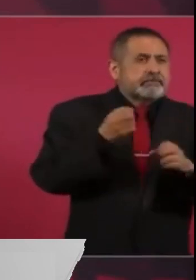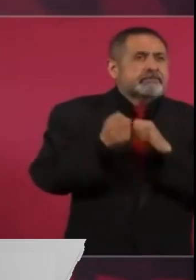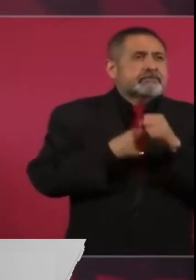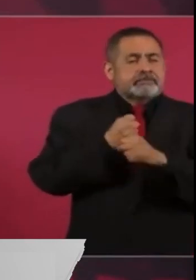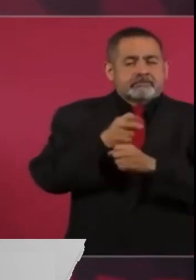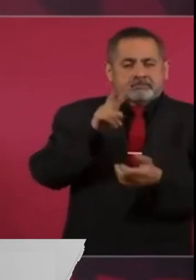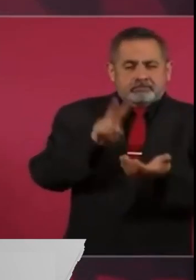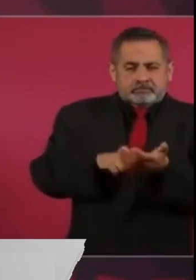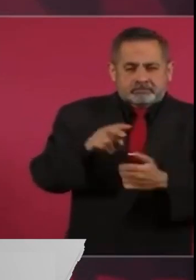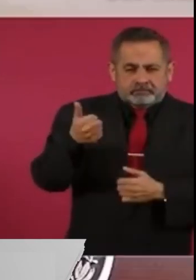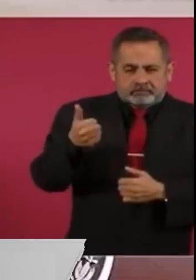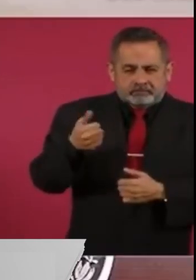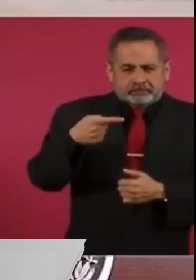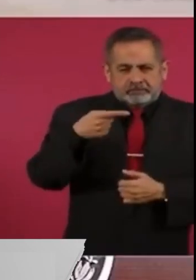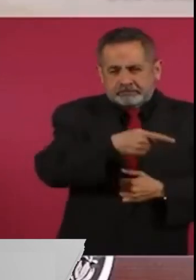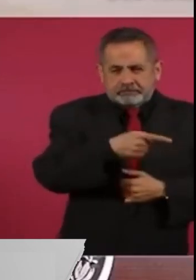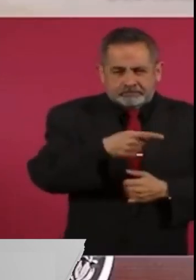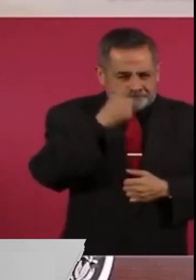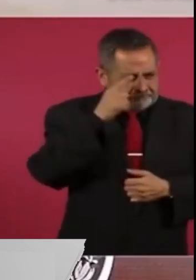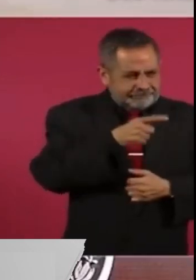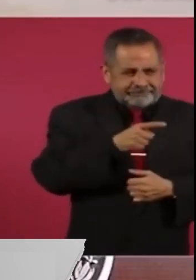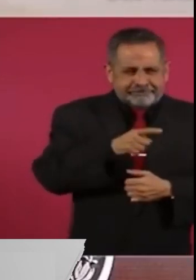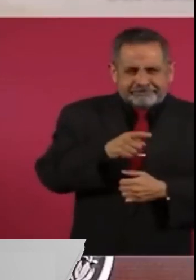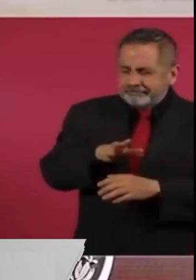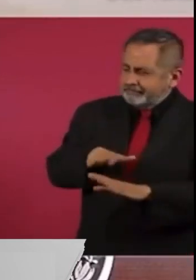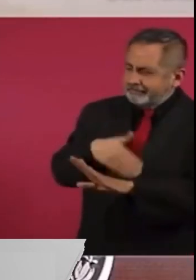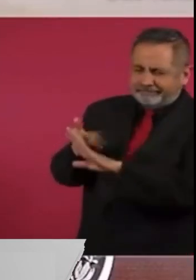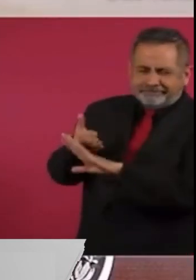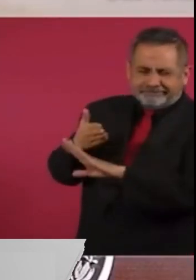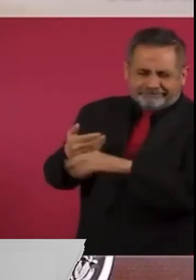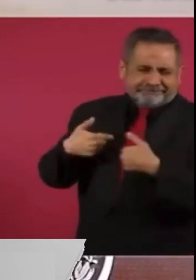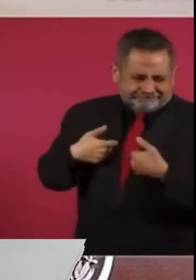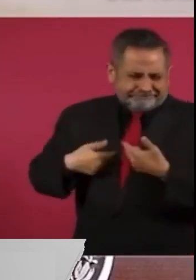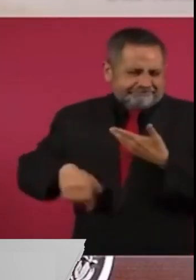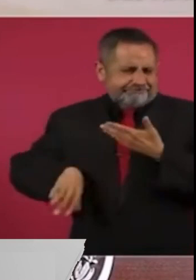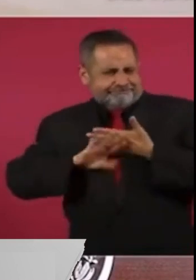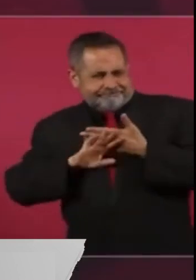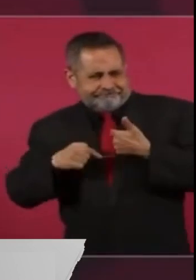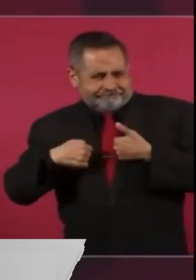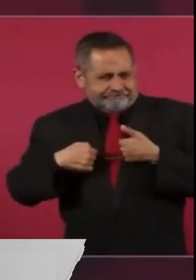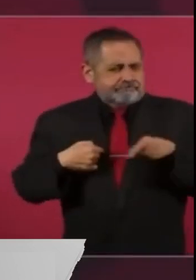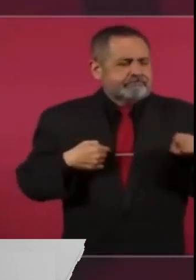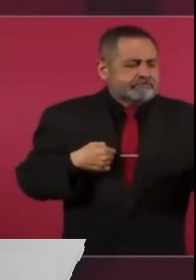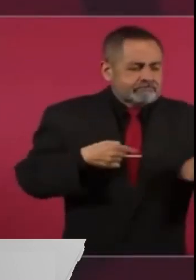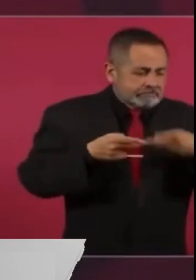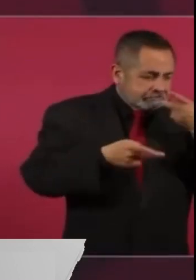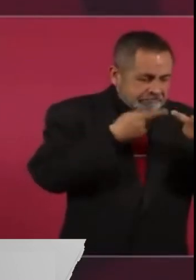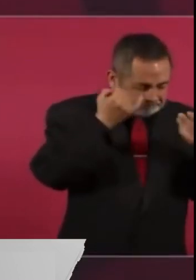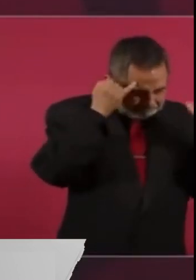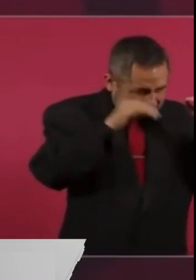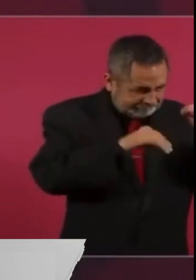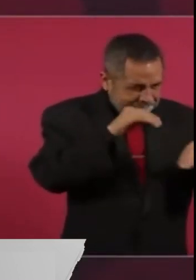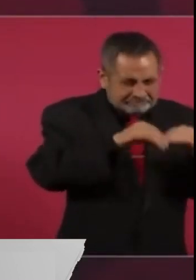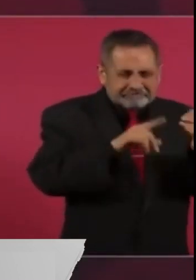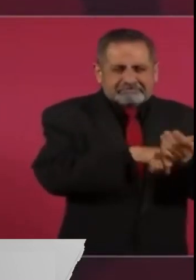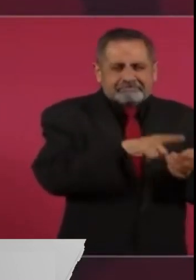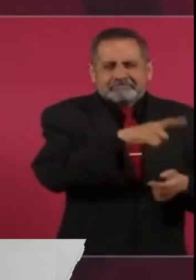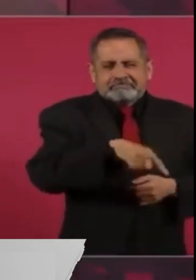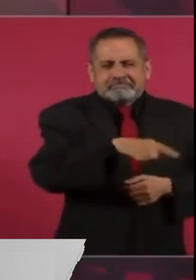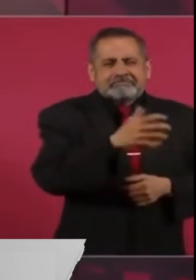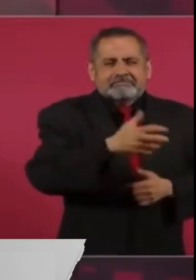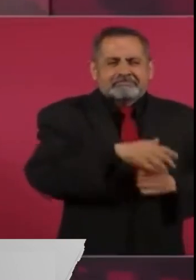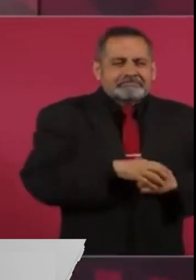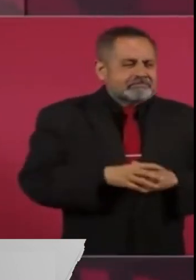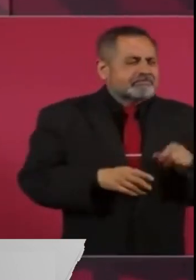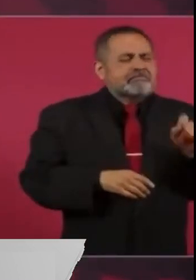2006 para la guerra sucia en contra de nosotros, lo que hacen los publicistas es